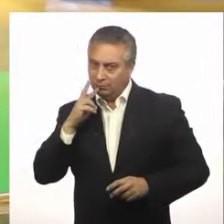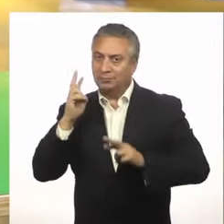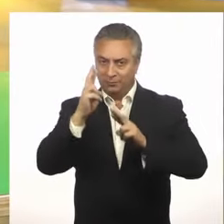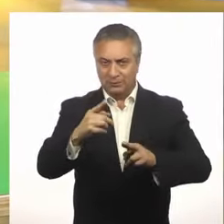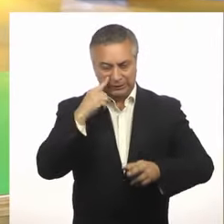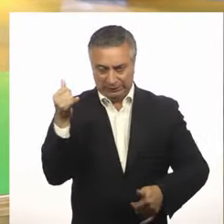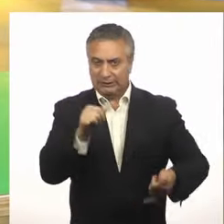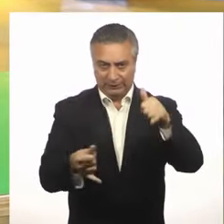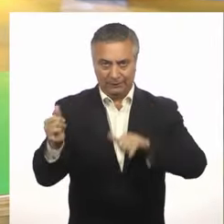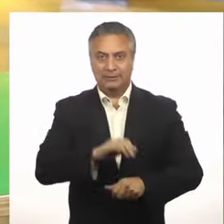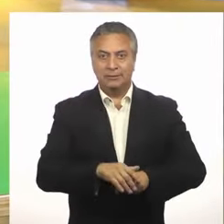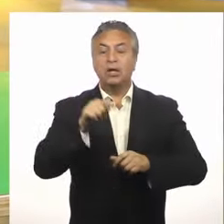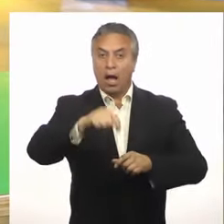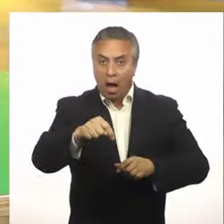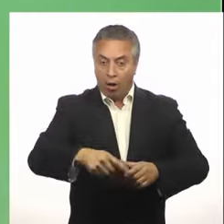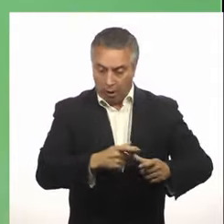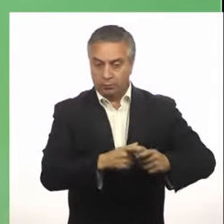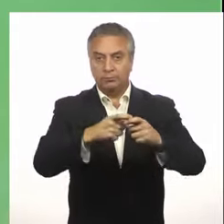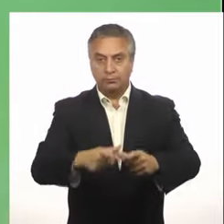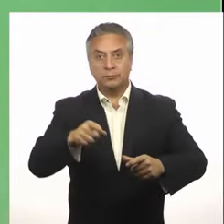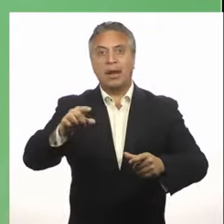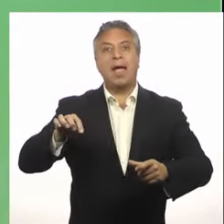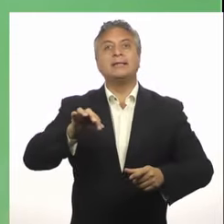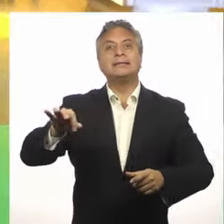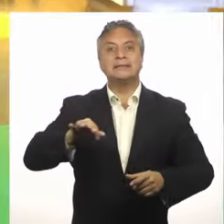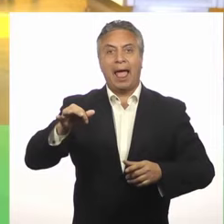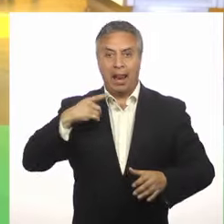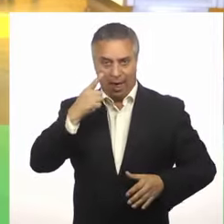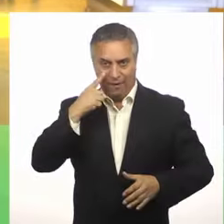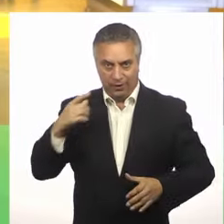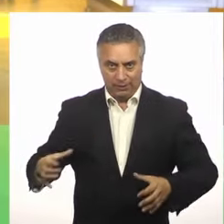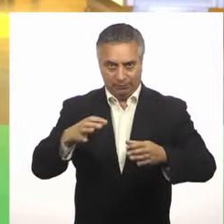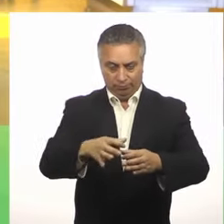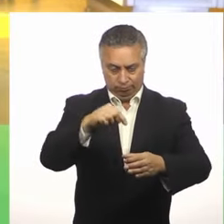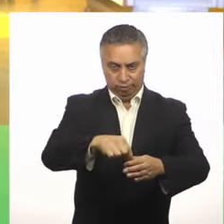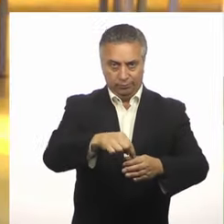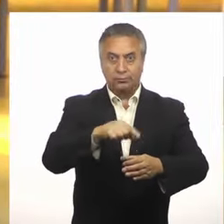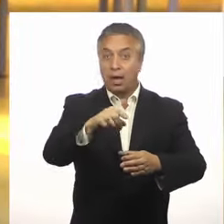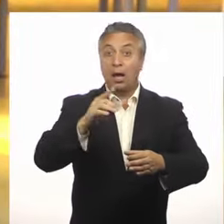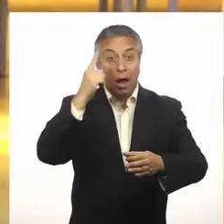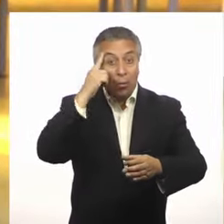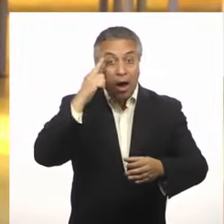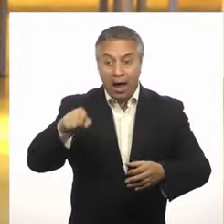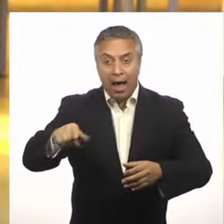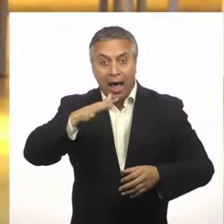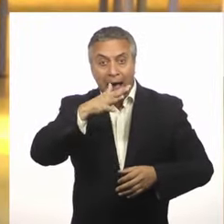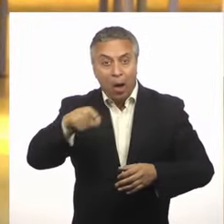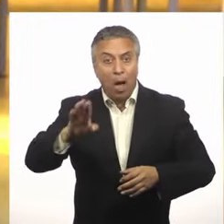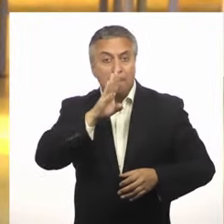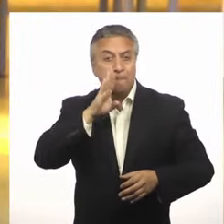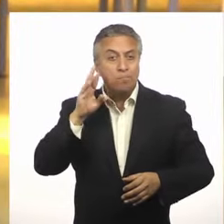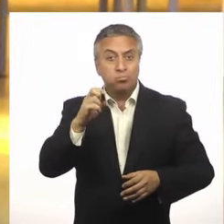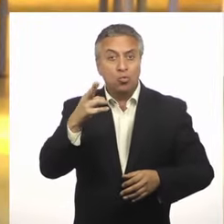Vamos a comenzar a experimentar con la sal. ¿Recuerdan que el agua destilada le quitamos todas las sales minerales? Bueno, la sal va